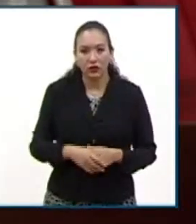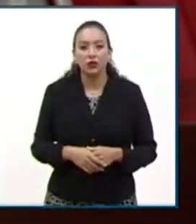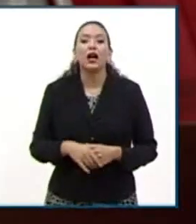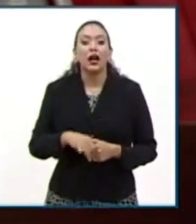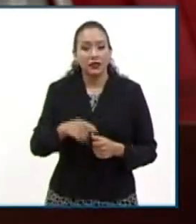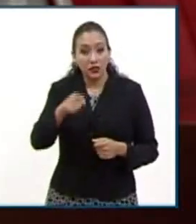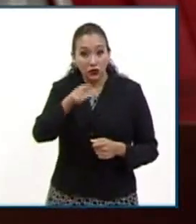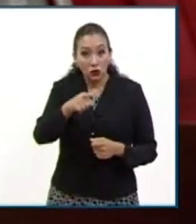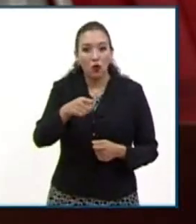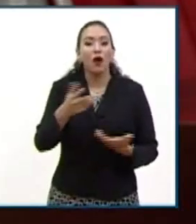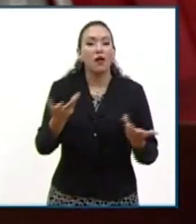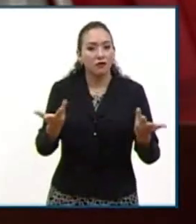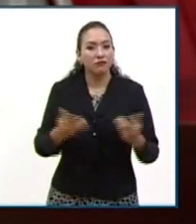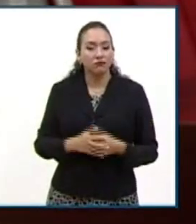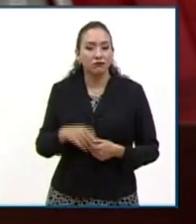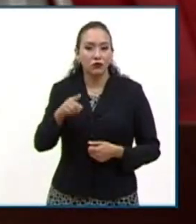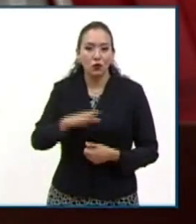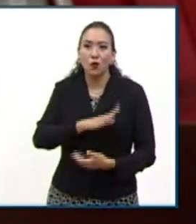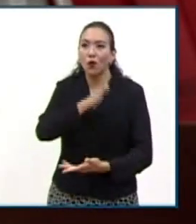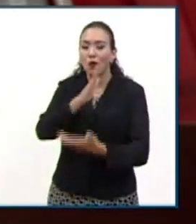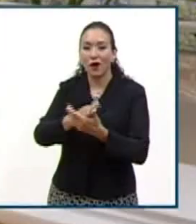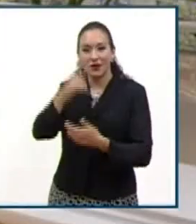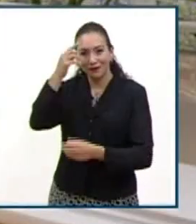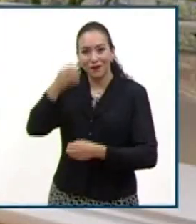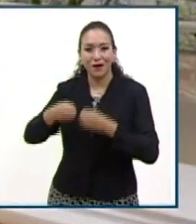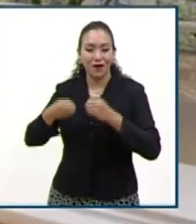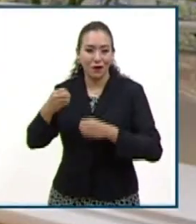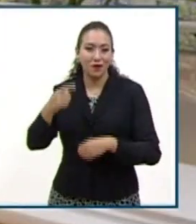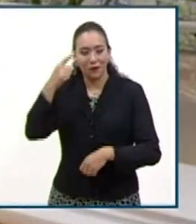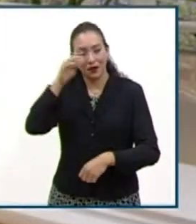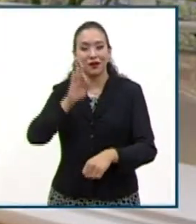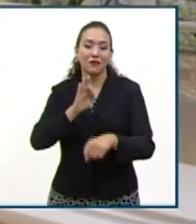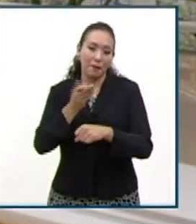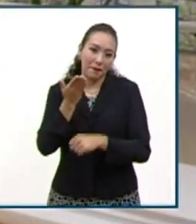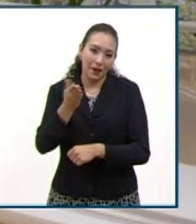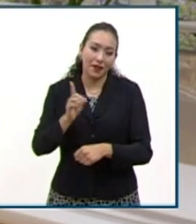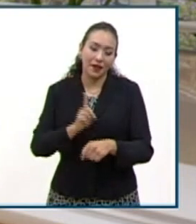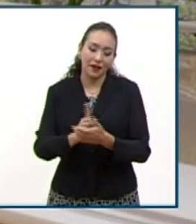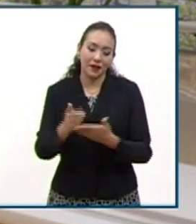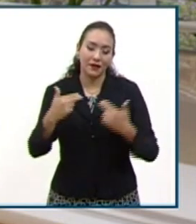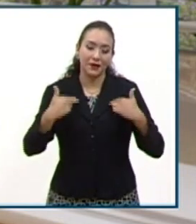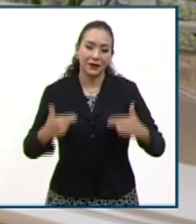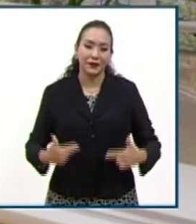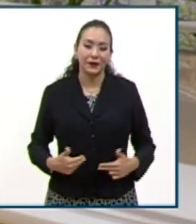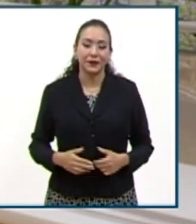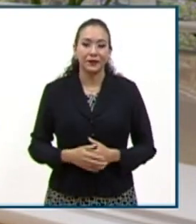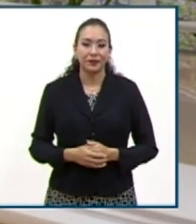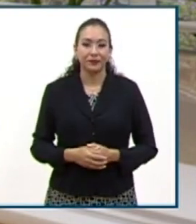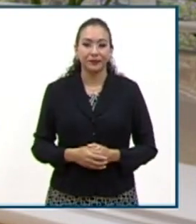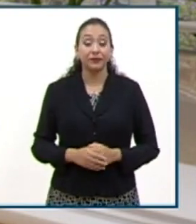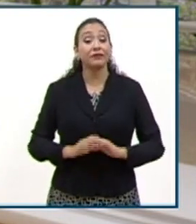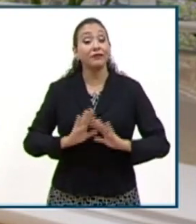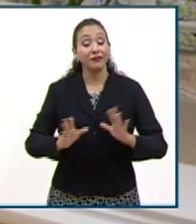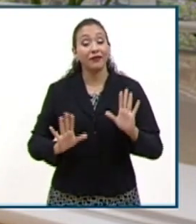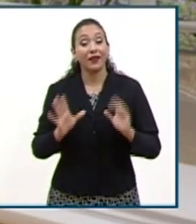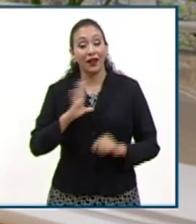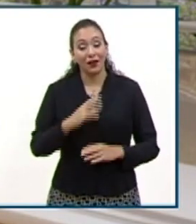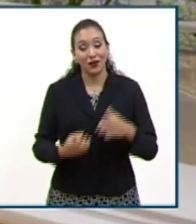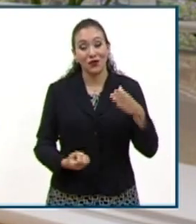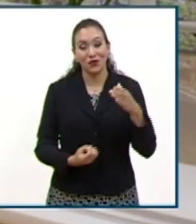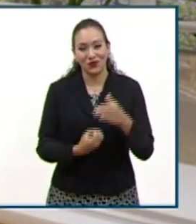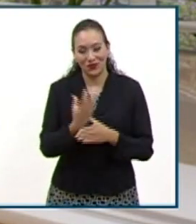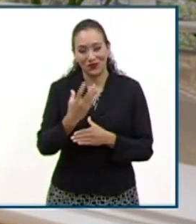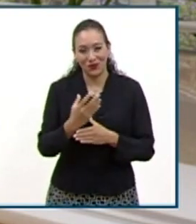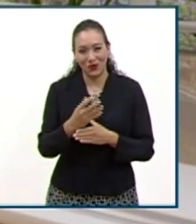tú personalmente que acudir al juicio de amparo. Y ya está disponible disponible la nueva entrega del podcast Te Escuchamos